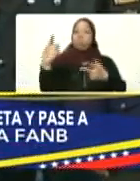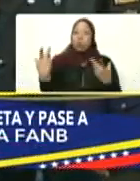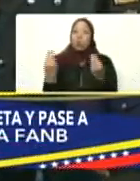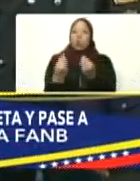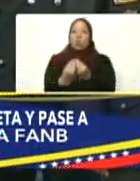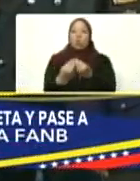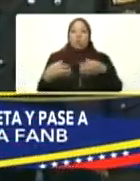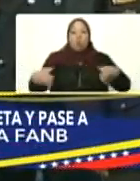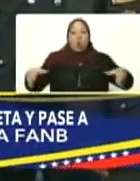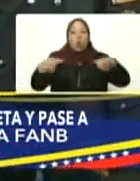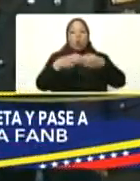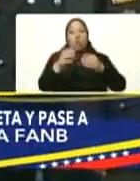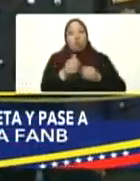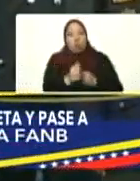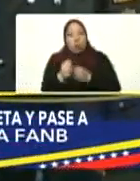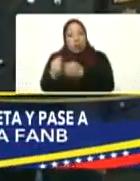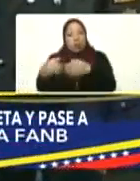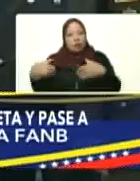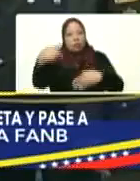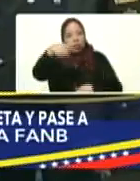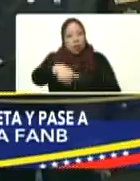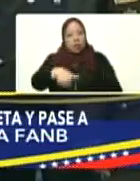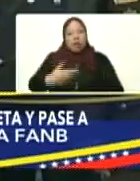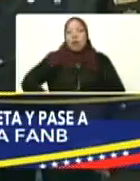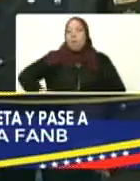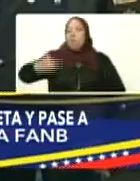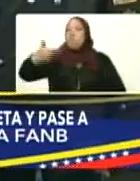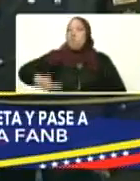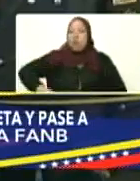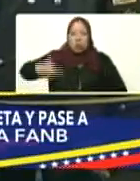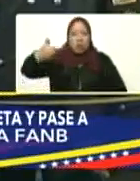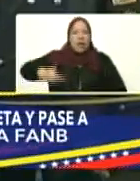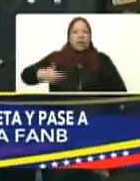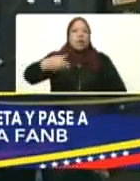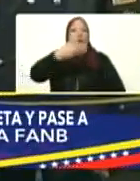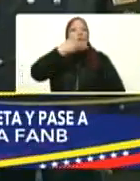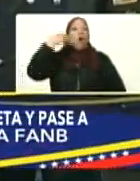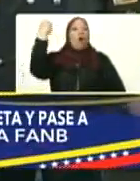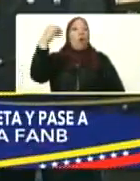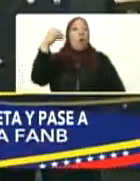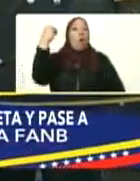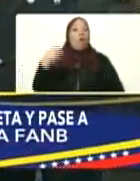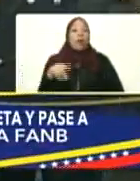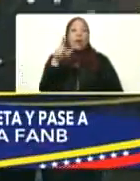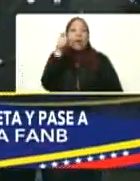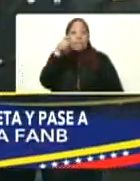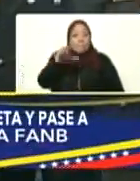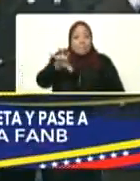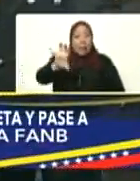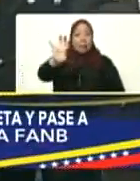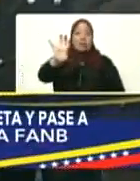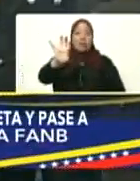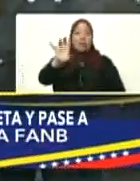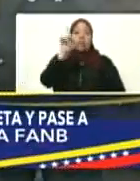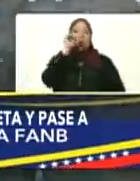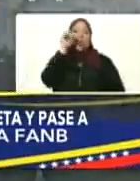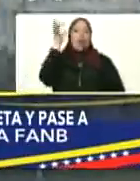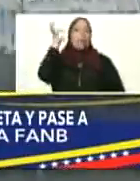de teniente de corbeta de este grupo importante de muchachos y muchachas de la patria.